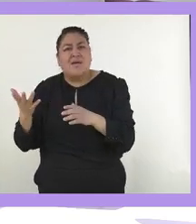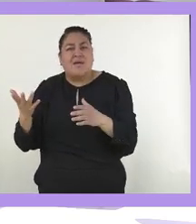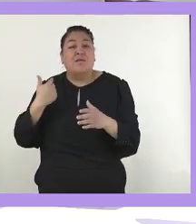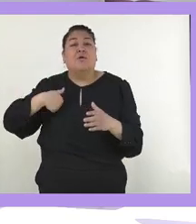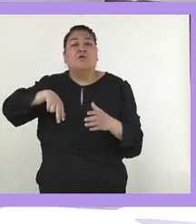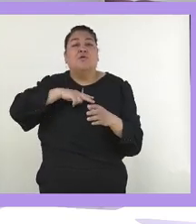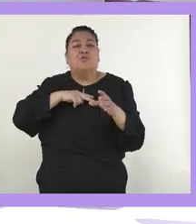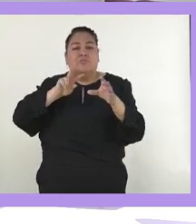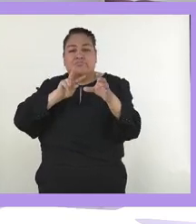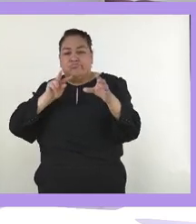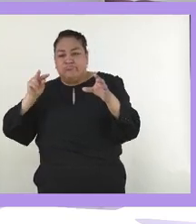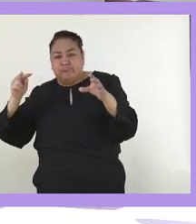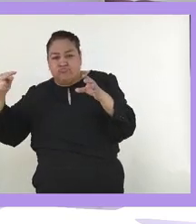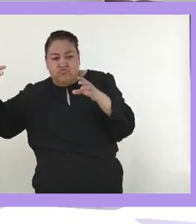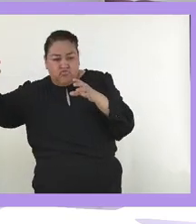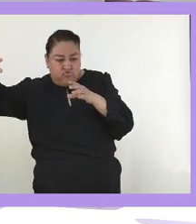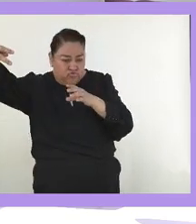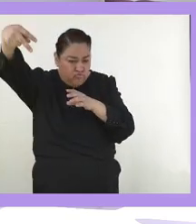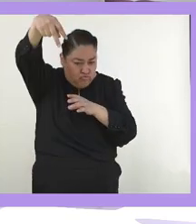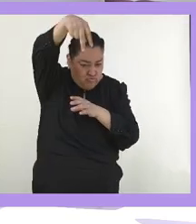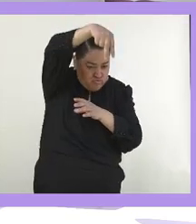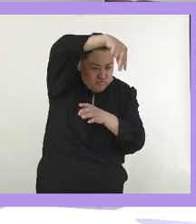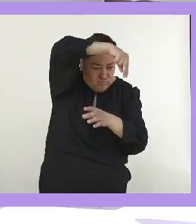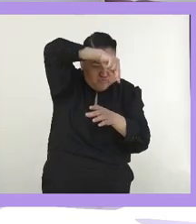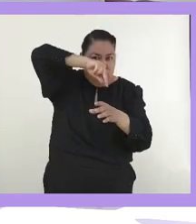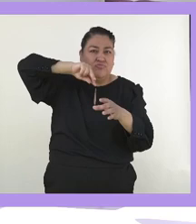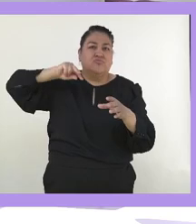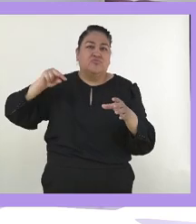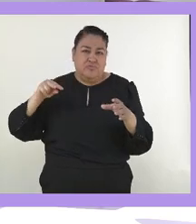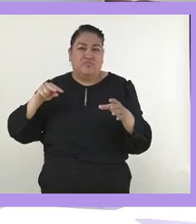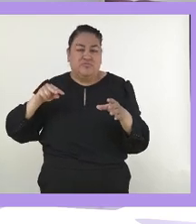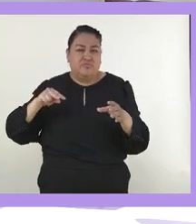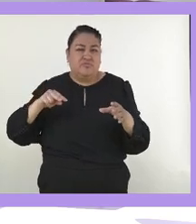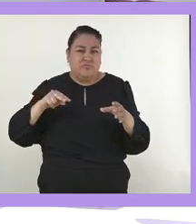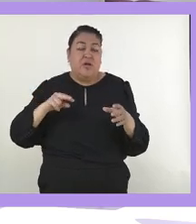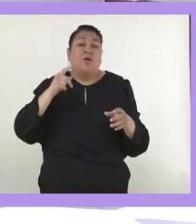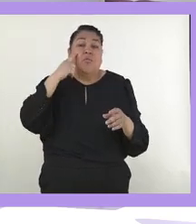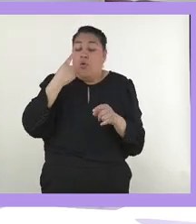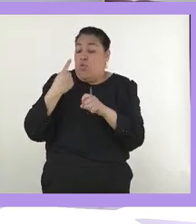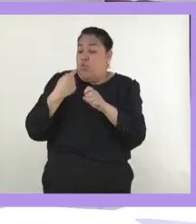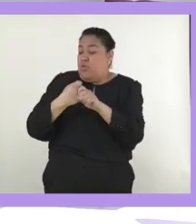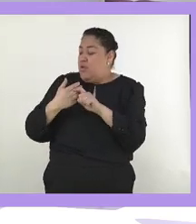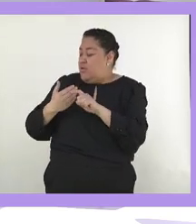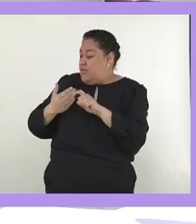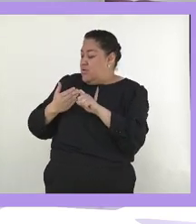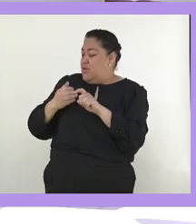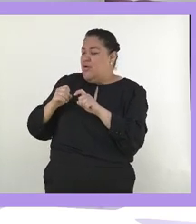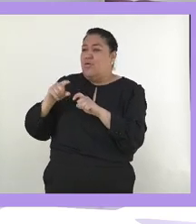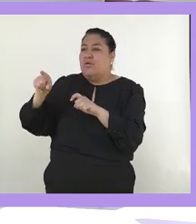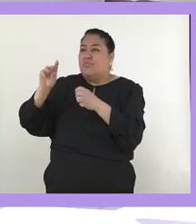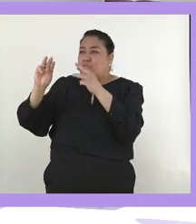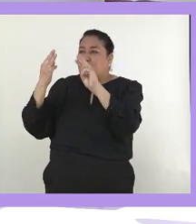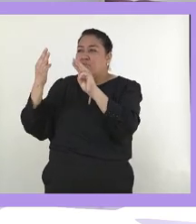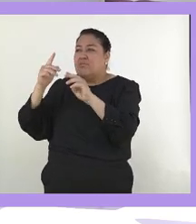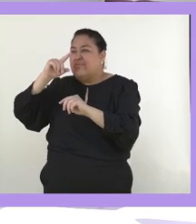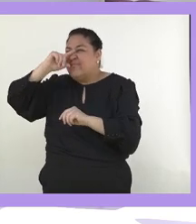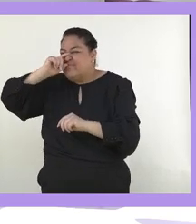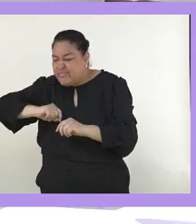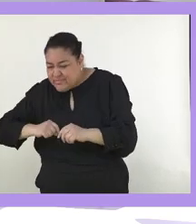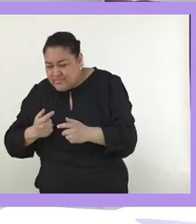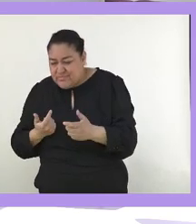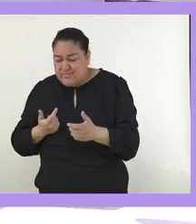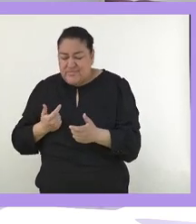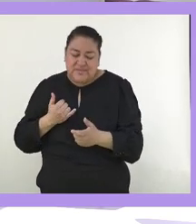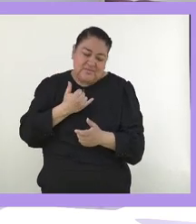ver todo No es nada más Ver el resultado de el año pasado y la no clasificación al mundial Y tratar